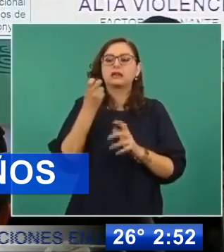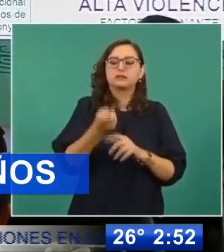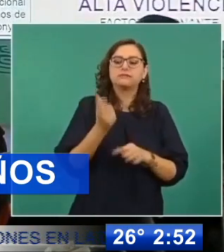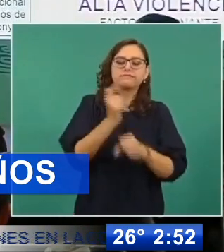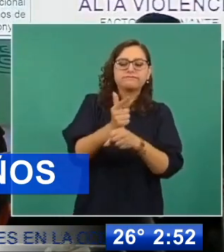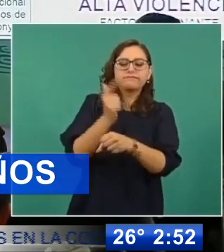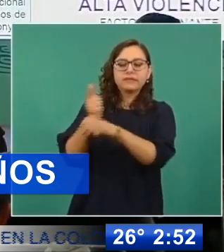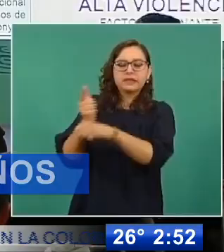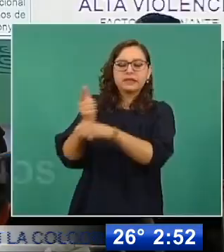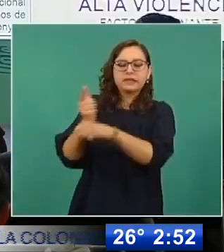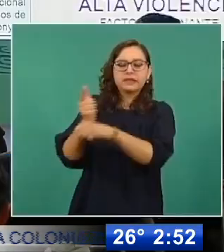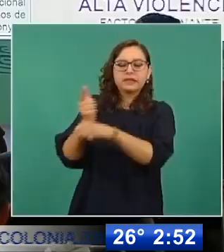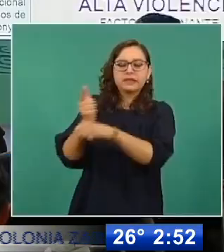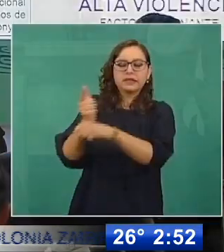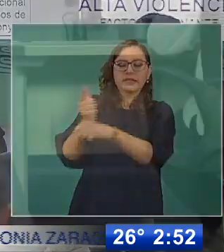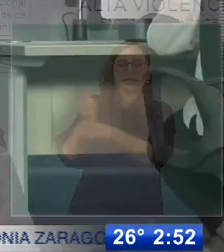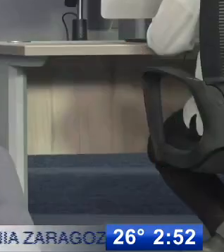empiezan a vincular. Siguiente.